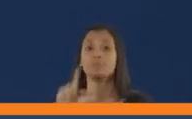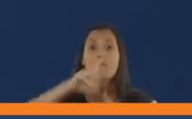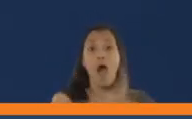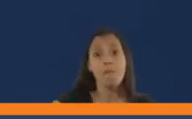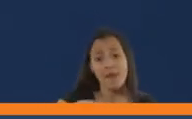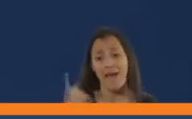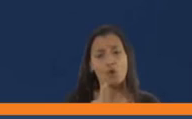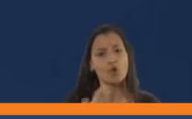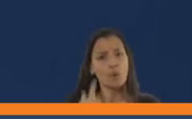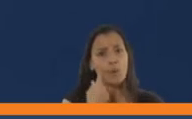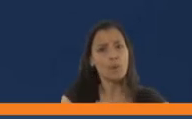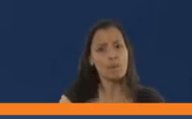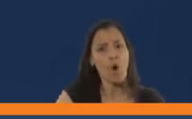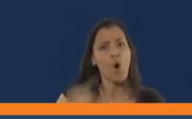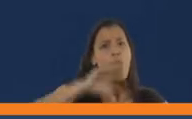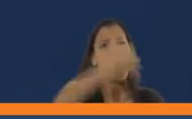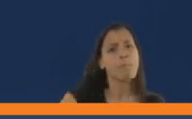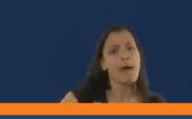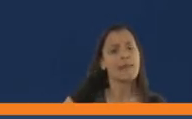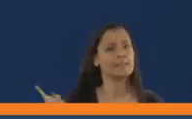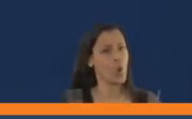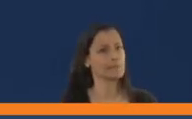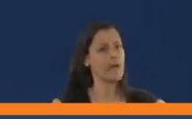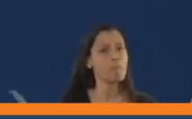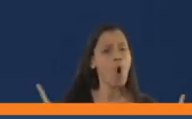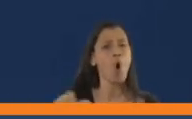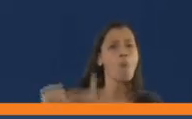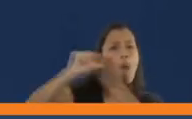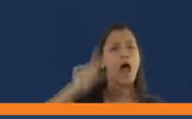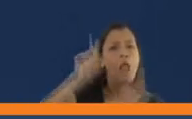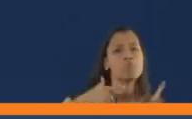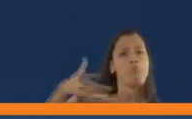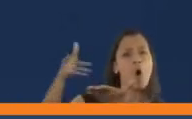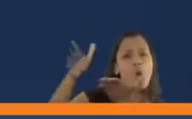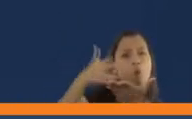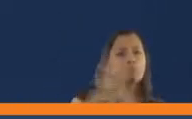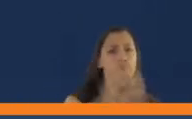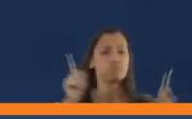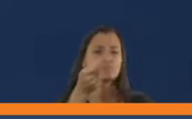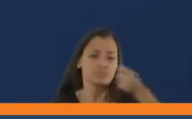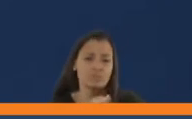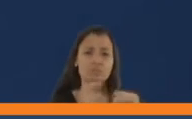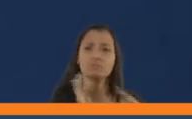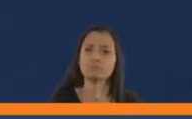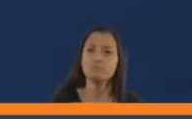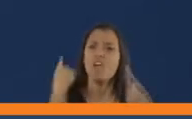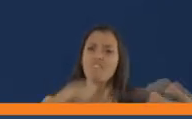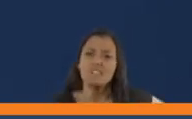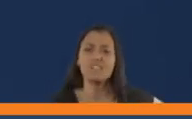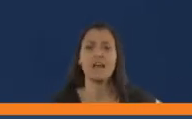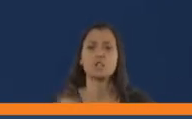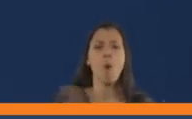vivimos tampoco son admisibles las exclusiones al bienestar al financiamiento sostenible a la diversificación